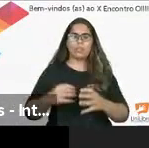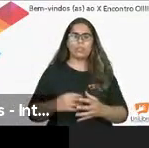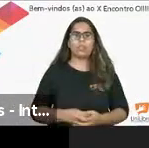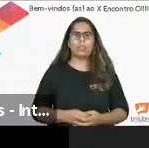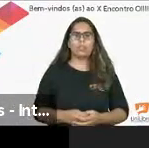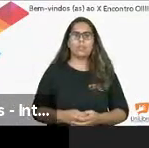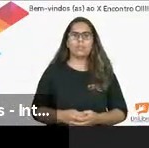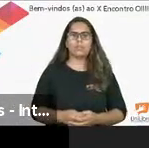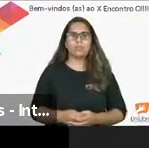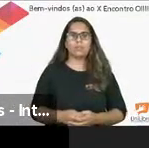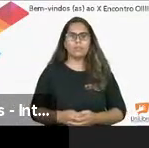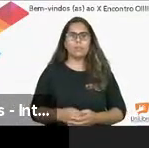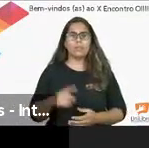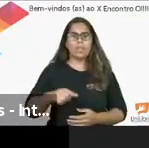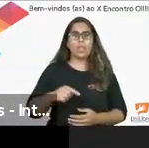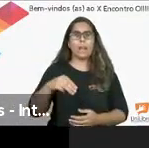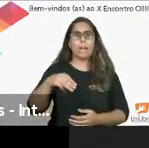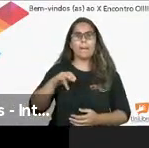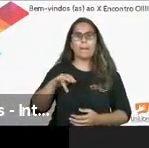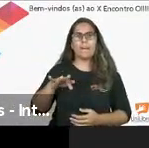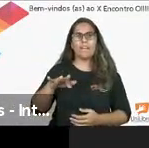Entonces lo hice mamífero-like,